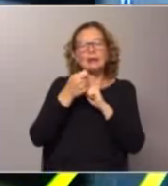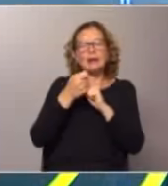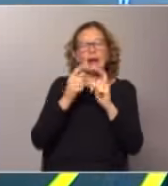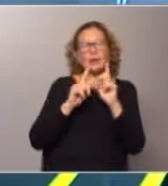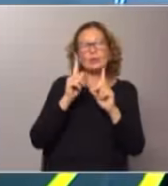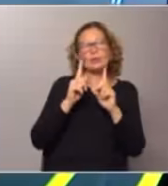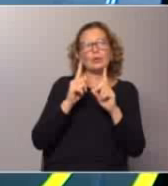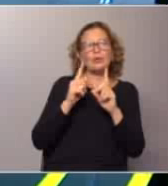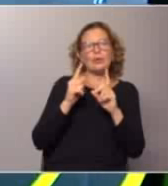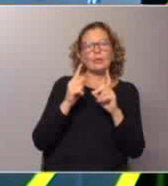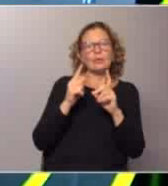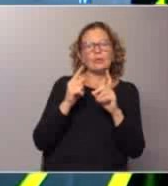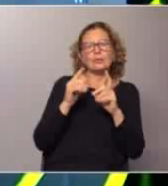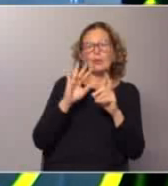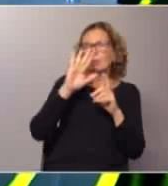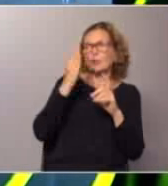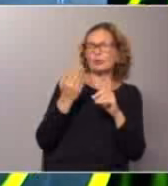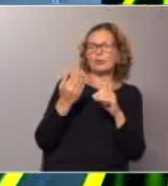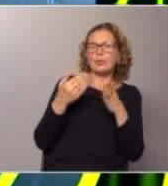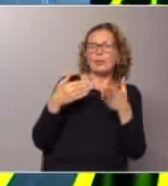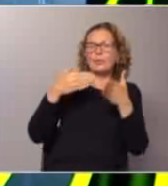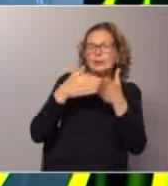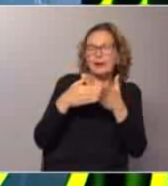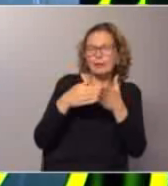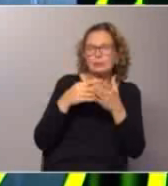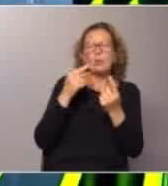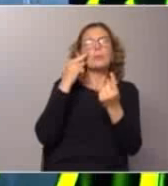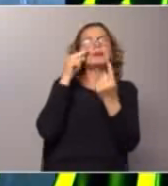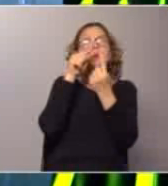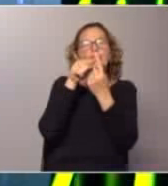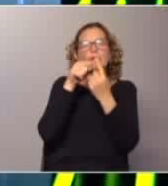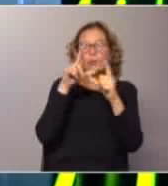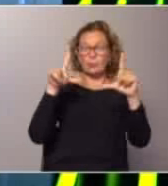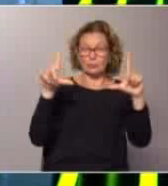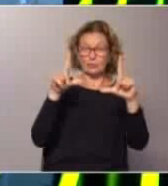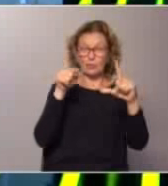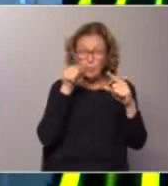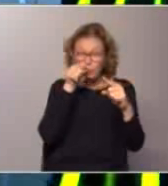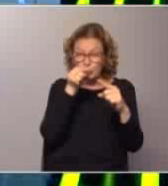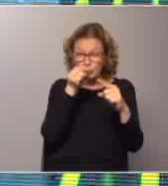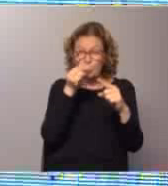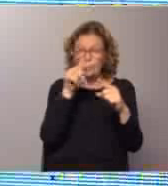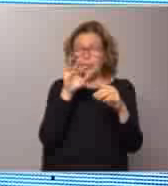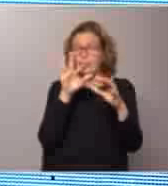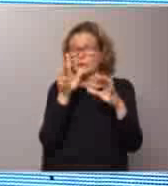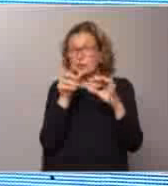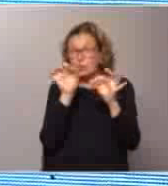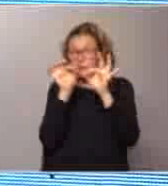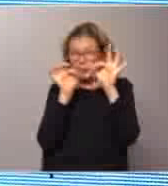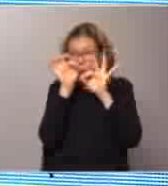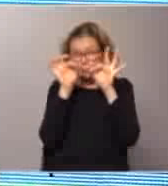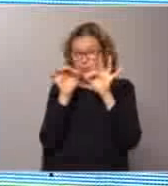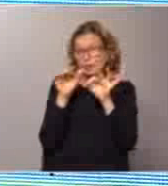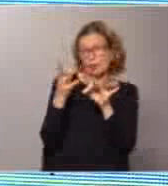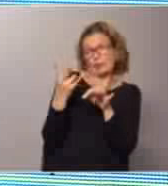pero esas son modelos que tienen muchas limitantes y mirando un punto fijo en la pantalla reaccionando a otros puntitos son modelos más limitados